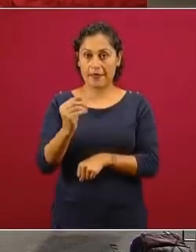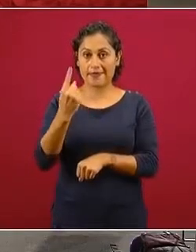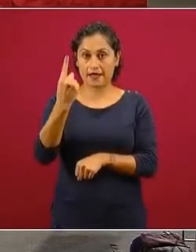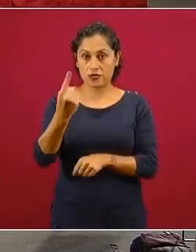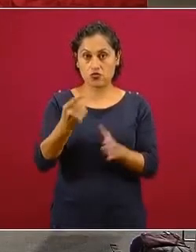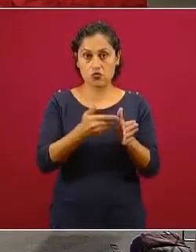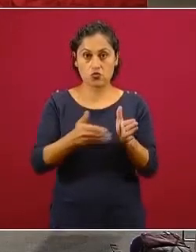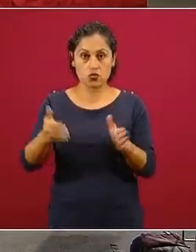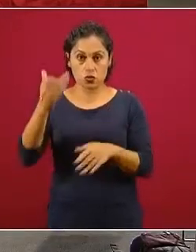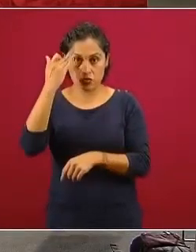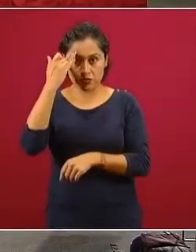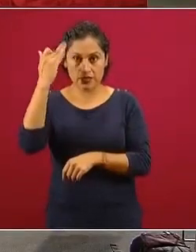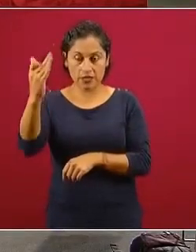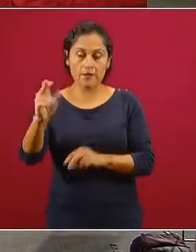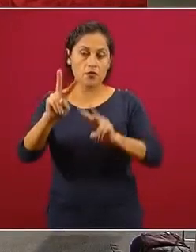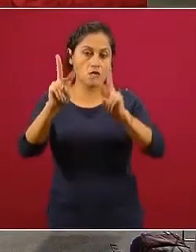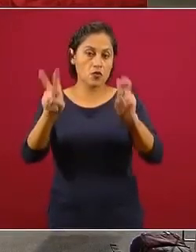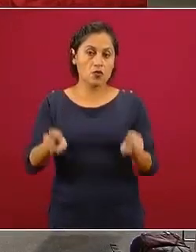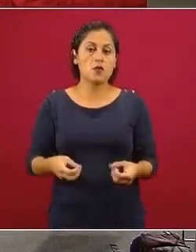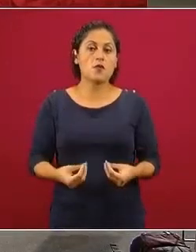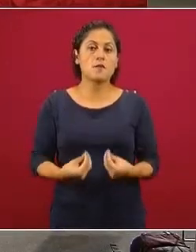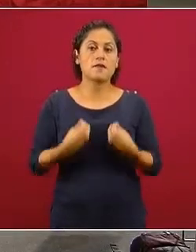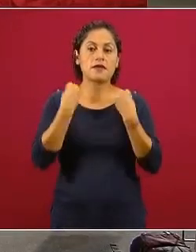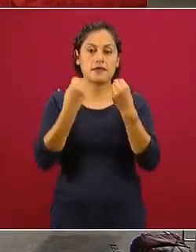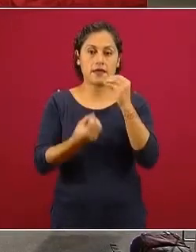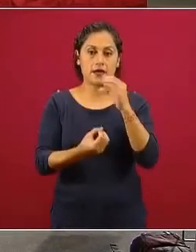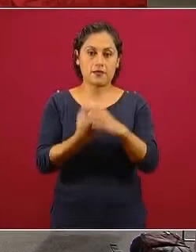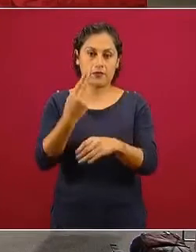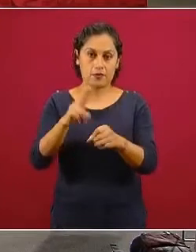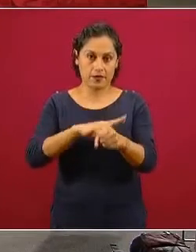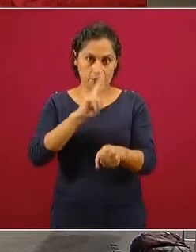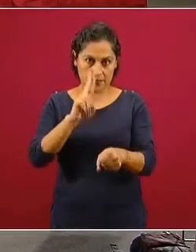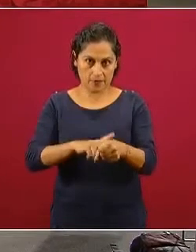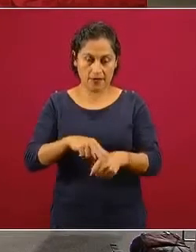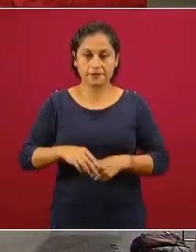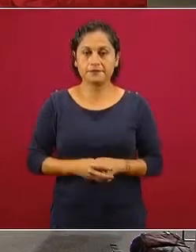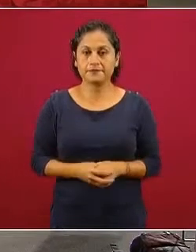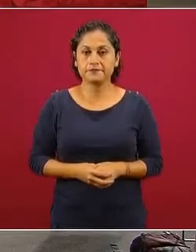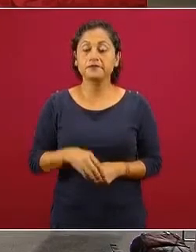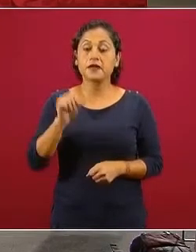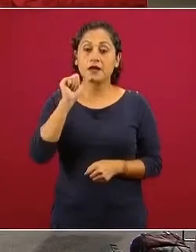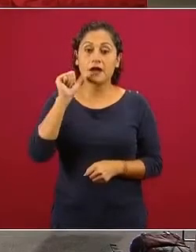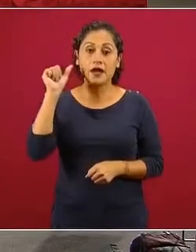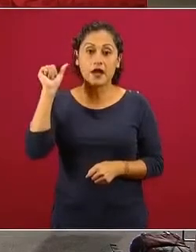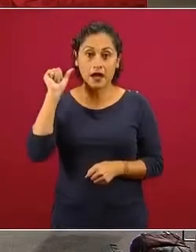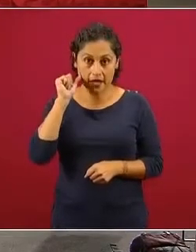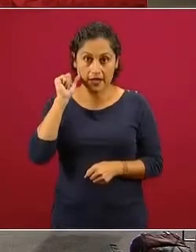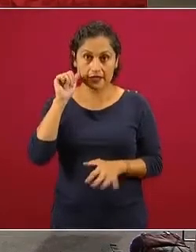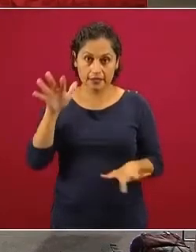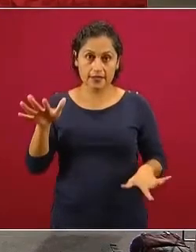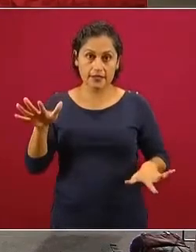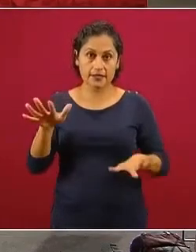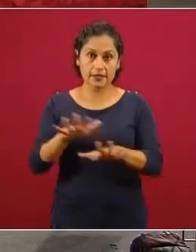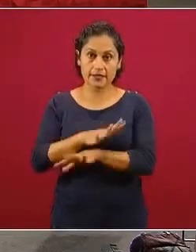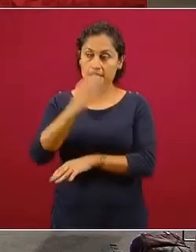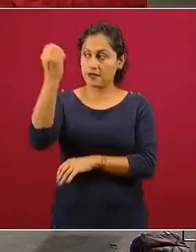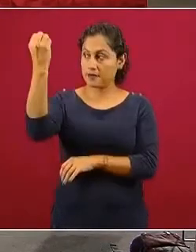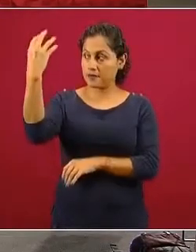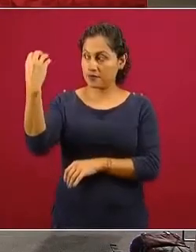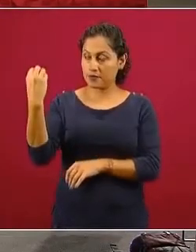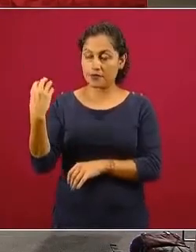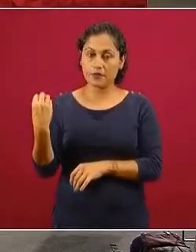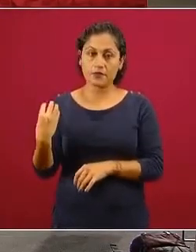nueva normalidad. El día de ayer precisamente se actualizó el semáforo de riesgo COVID, que tendrá una vigencia